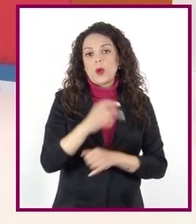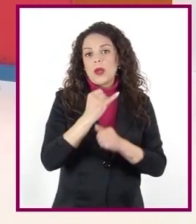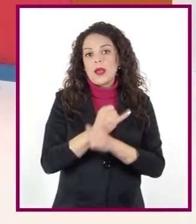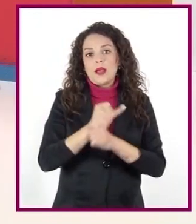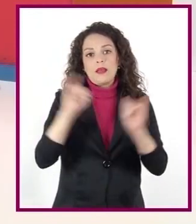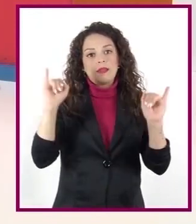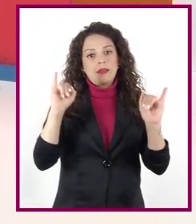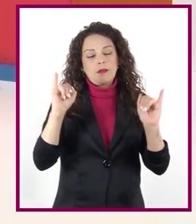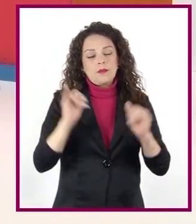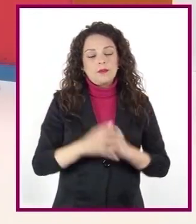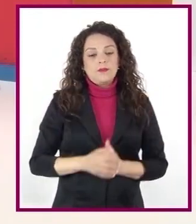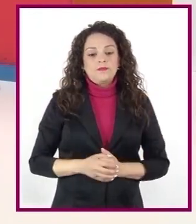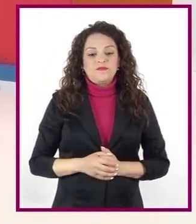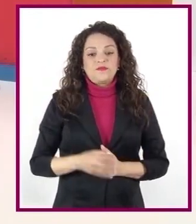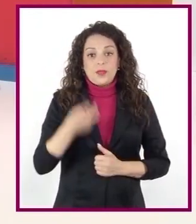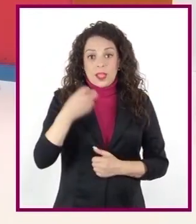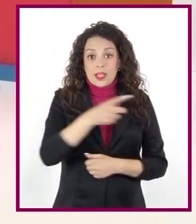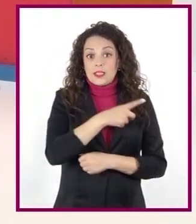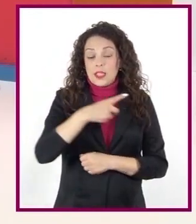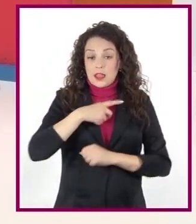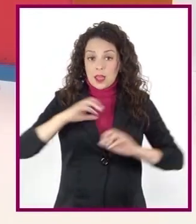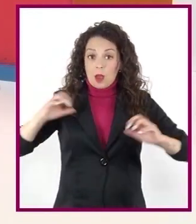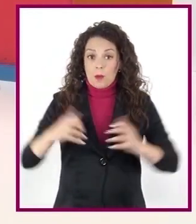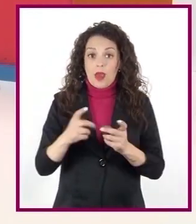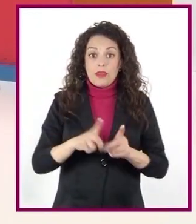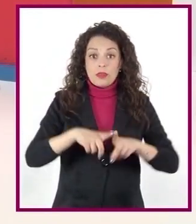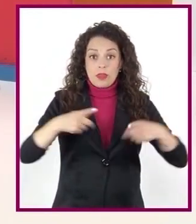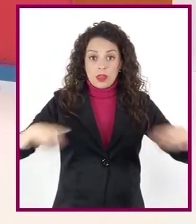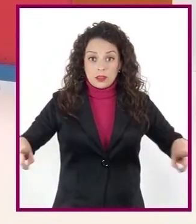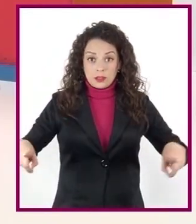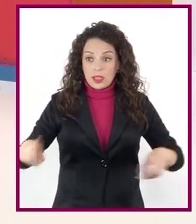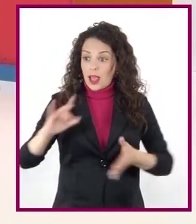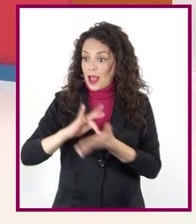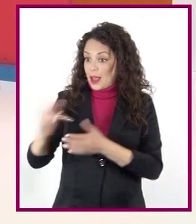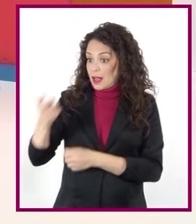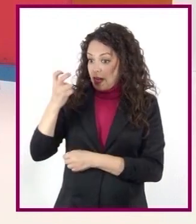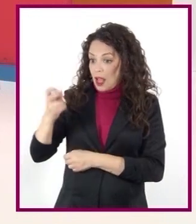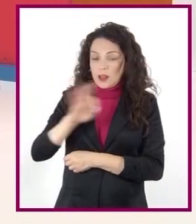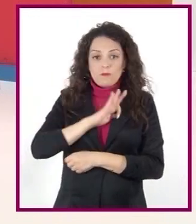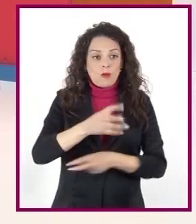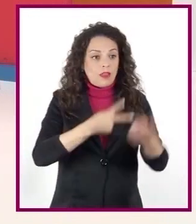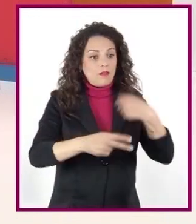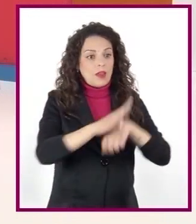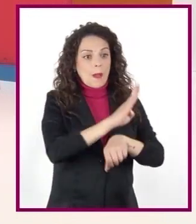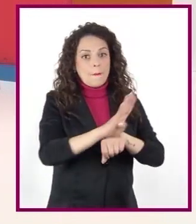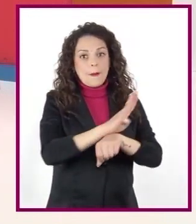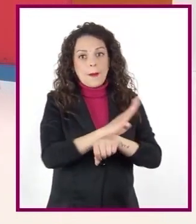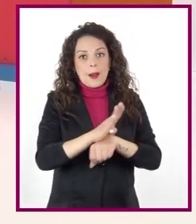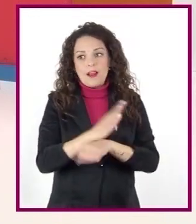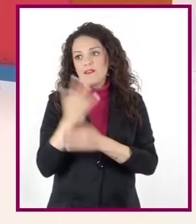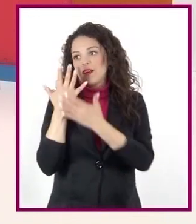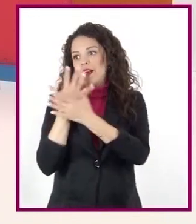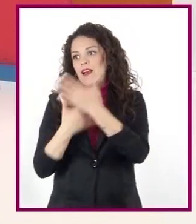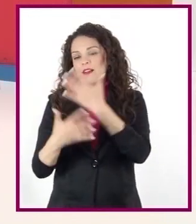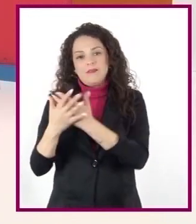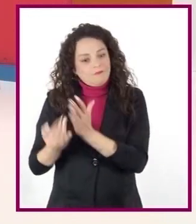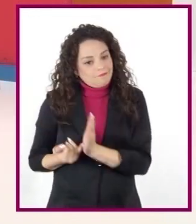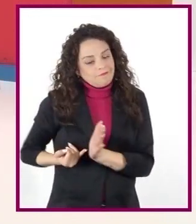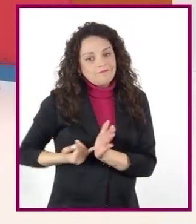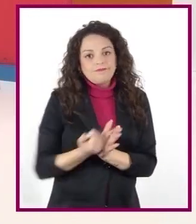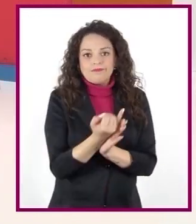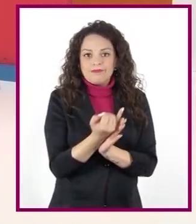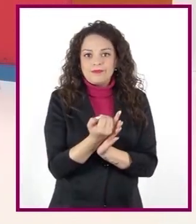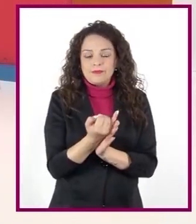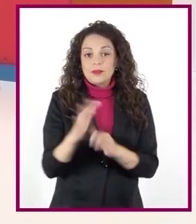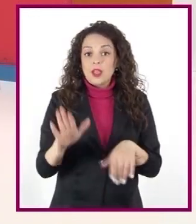cual deben desarrollar para poder tomar decisiones en beneficio de su desarrollo integral, ya que, como saben, hay